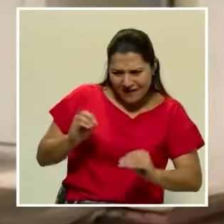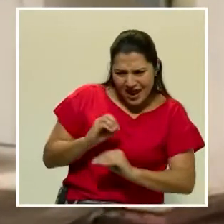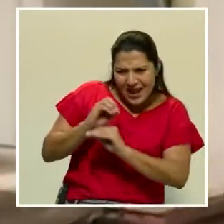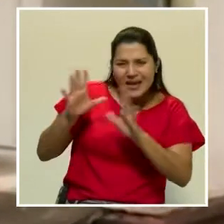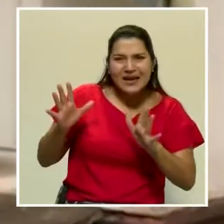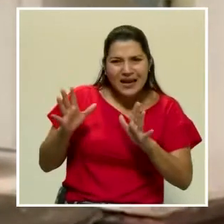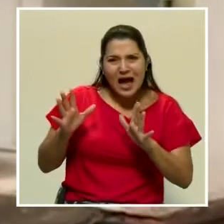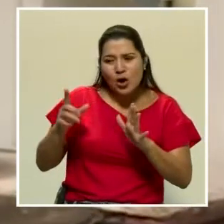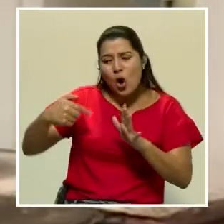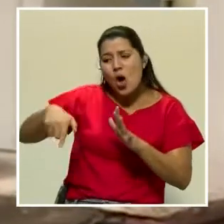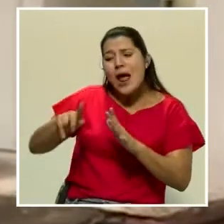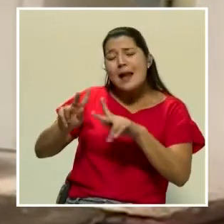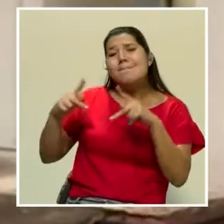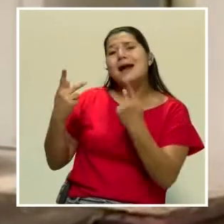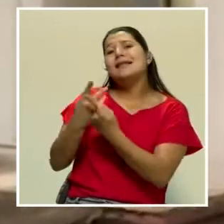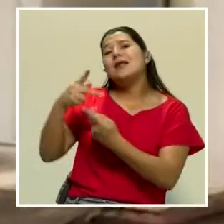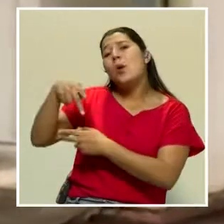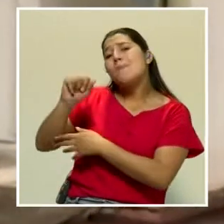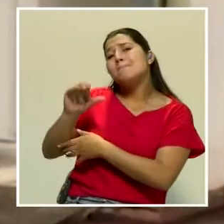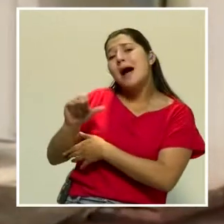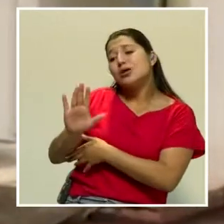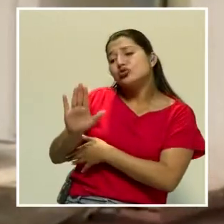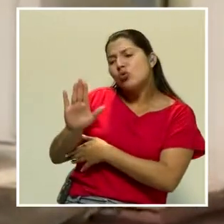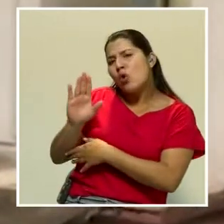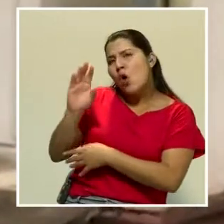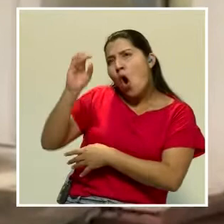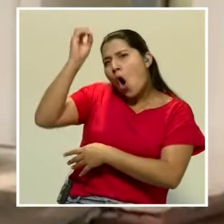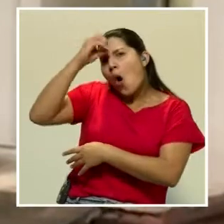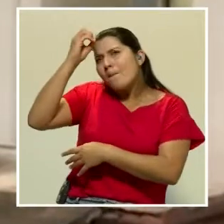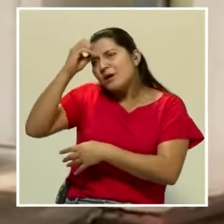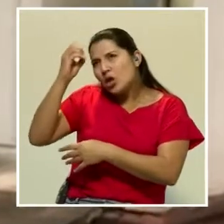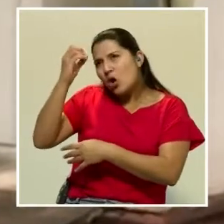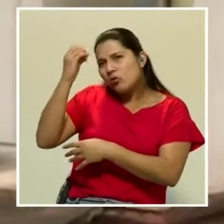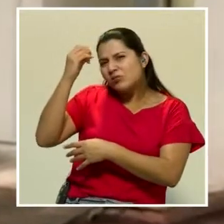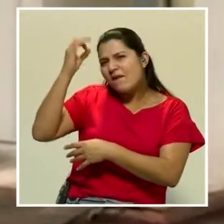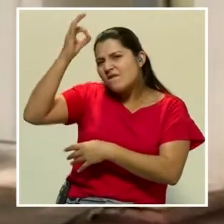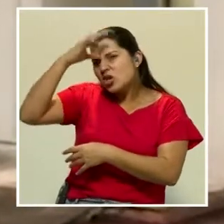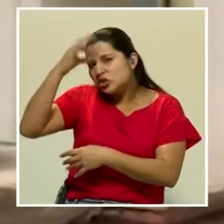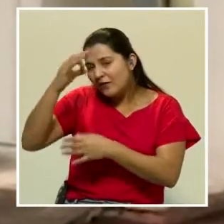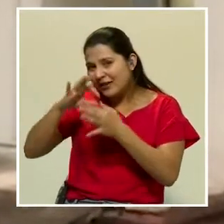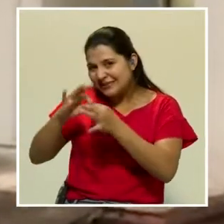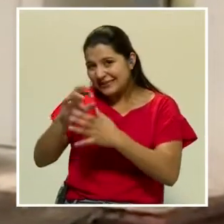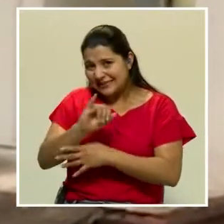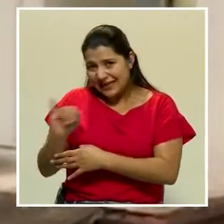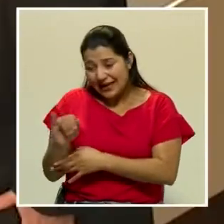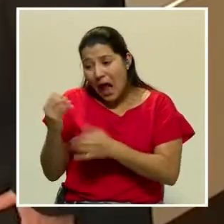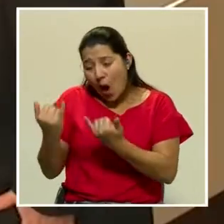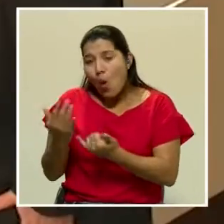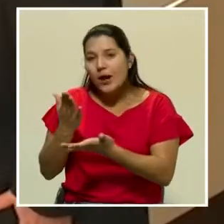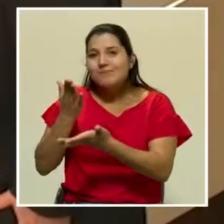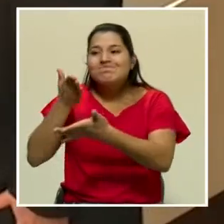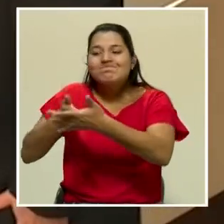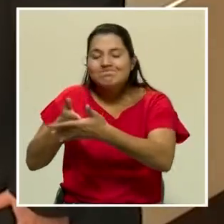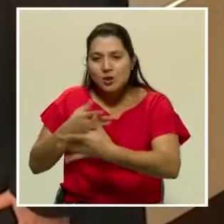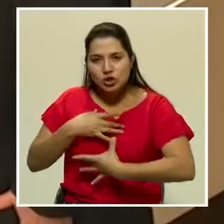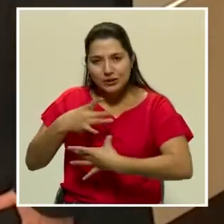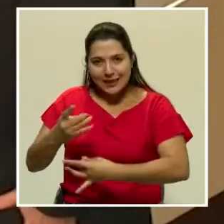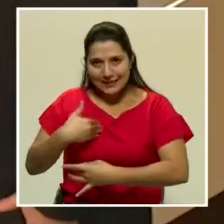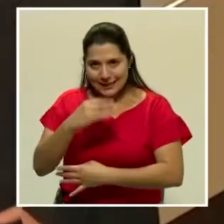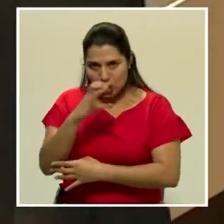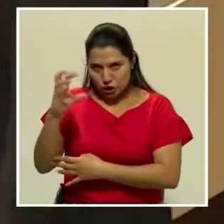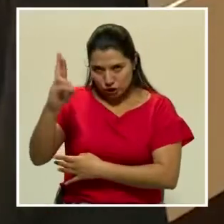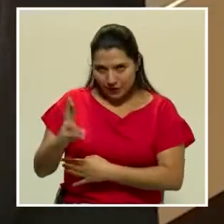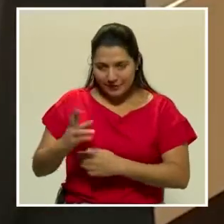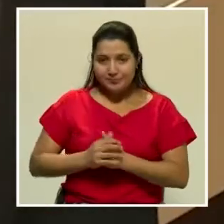izquierda del Partido de Acción Ciudadana se está imponiendo cada vez más en perjuicio de los intereses de Costa Rica. De acuerdo con lo señalado